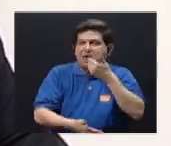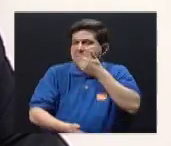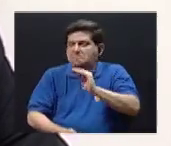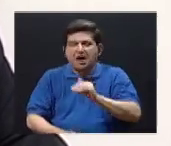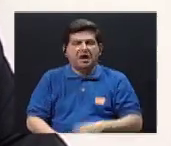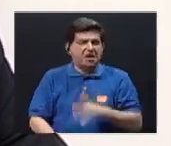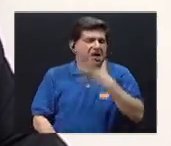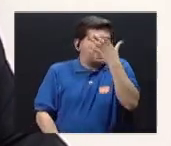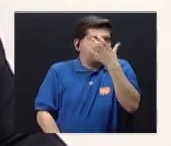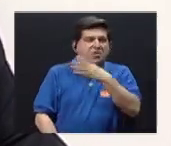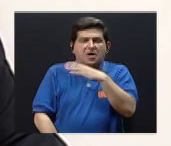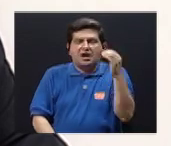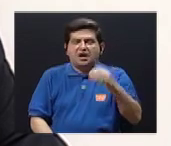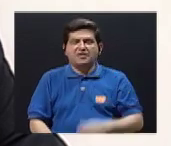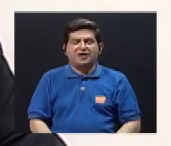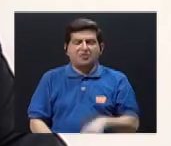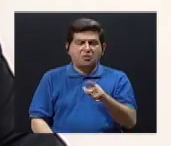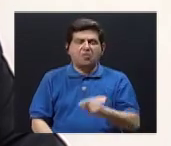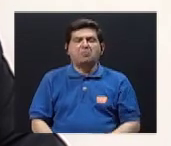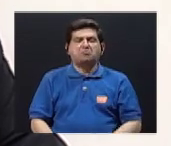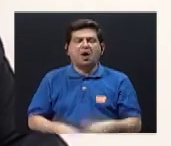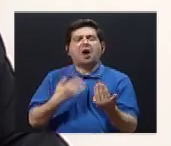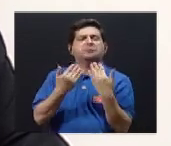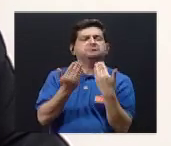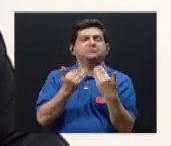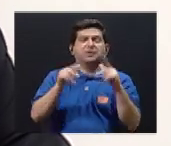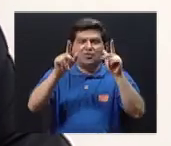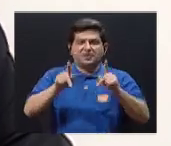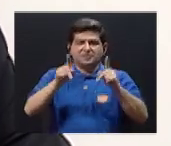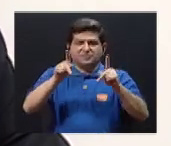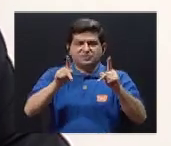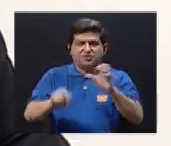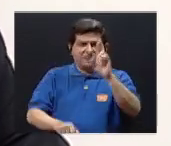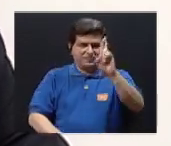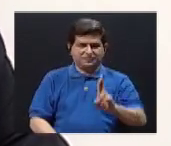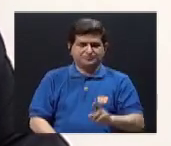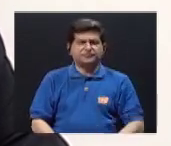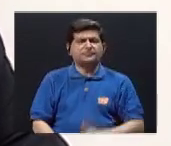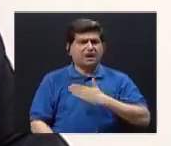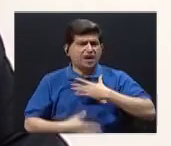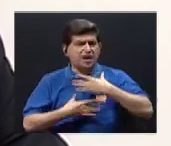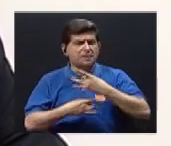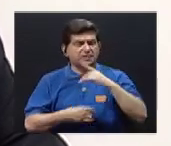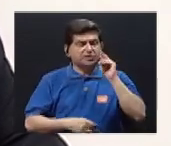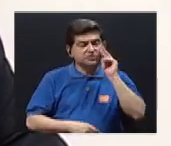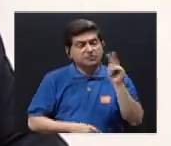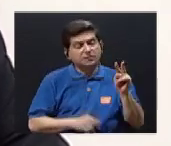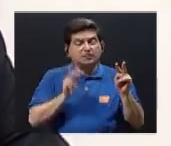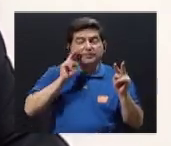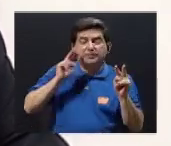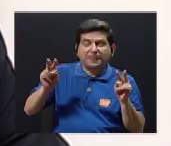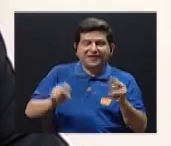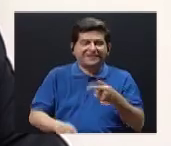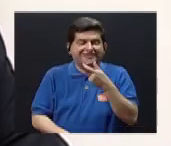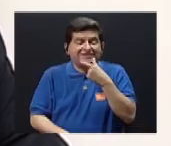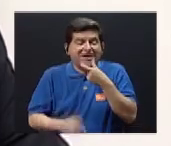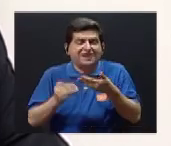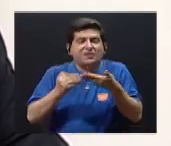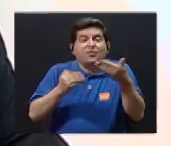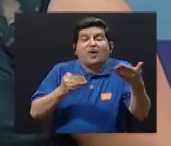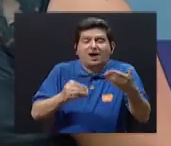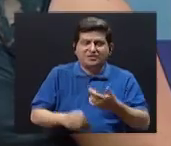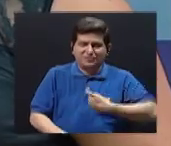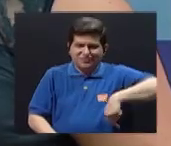o mala, enojada o empática con el costarricense. Entonces me interesó mucho ver en qué parte se